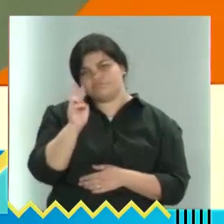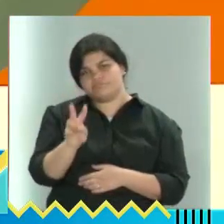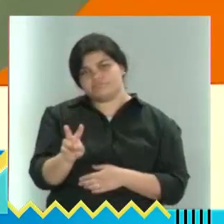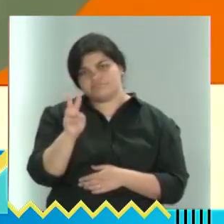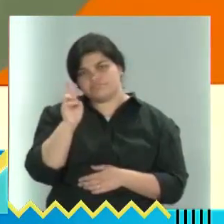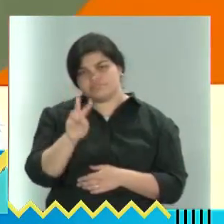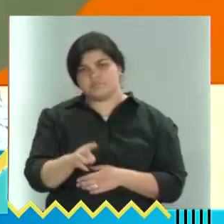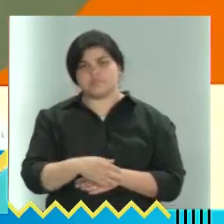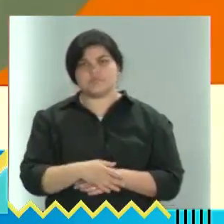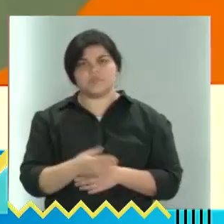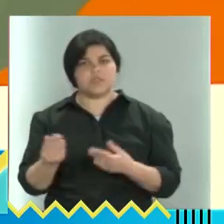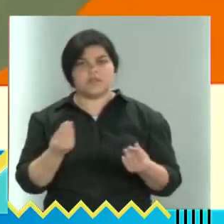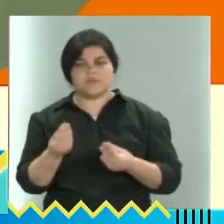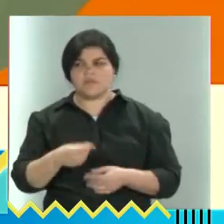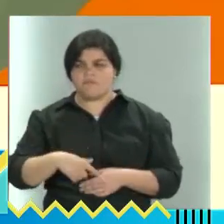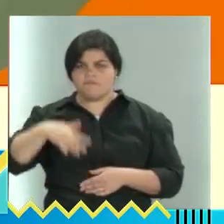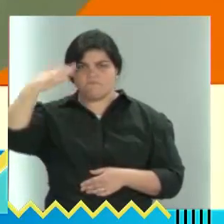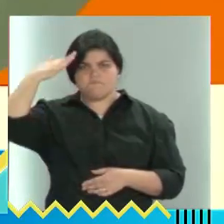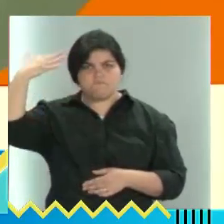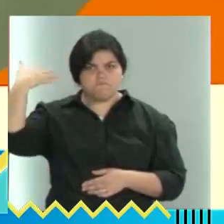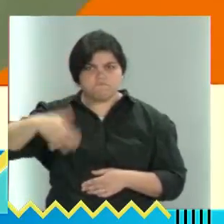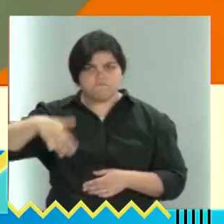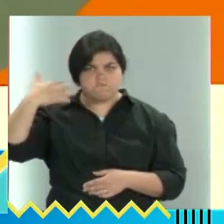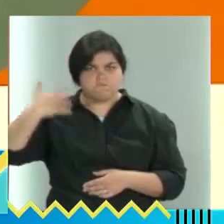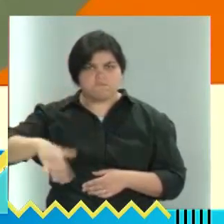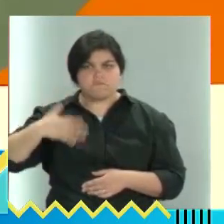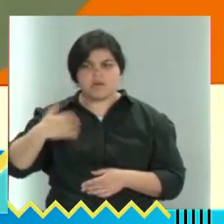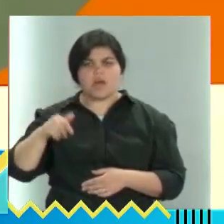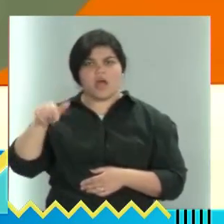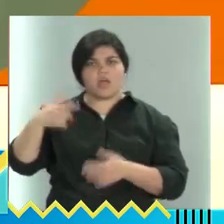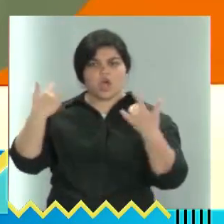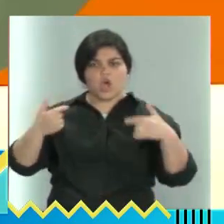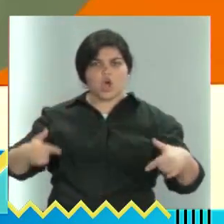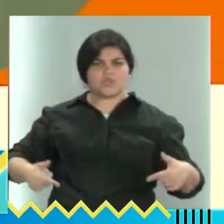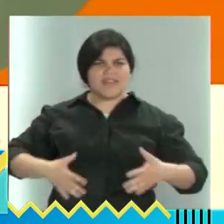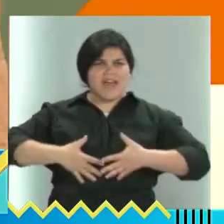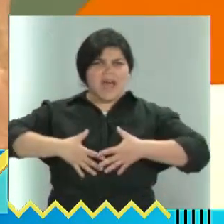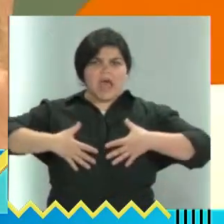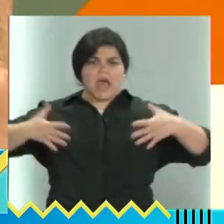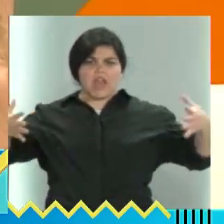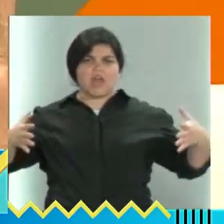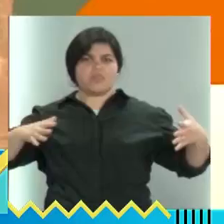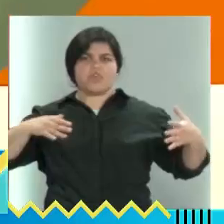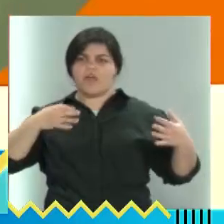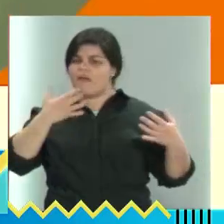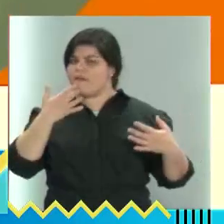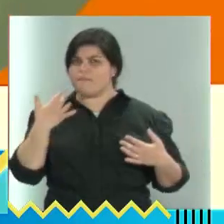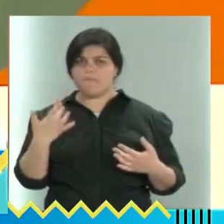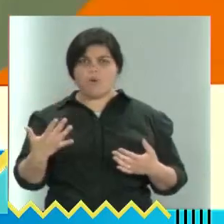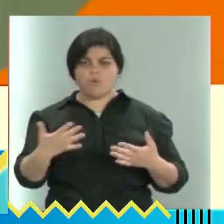y veía la audacia de poder, en un elemento tan esbelto y tan